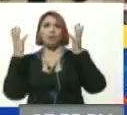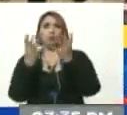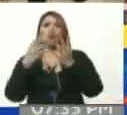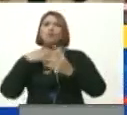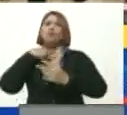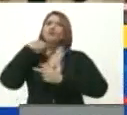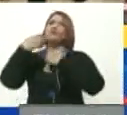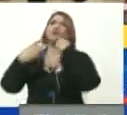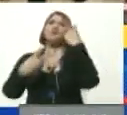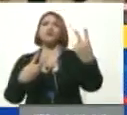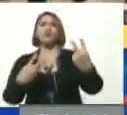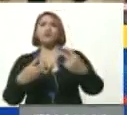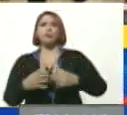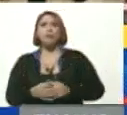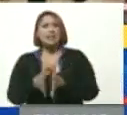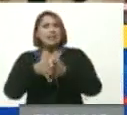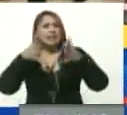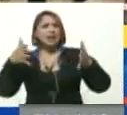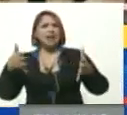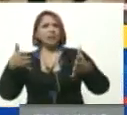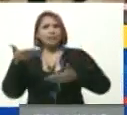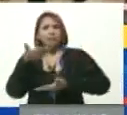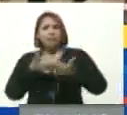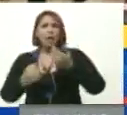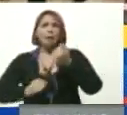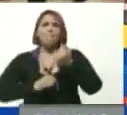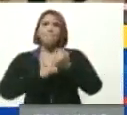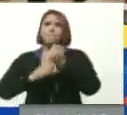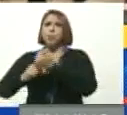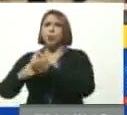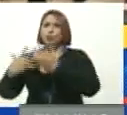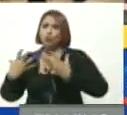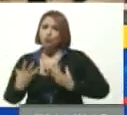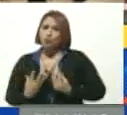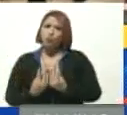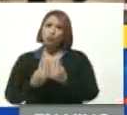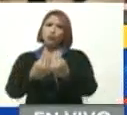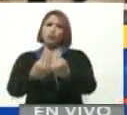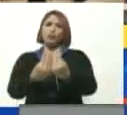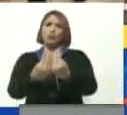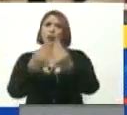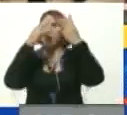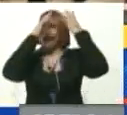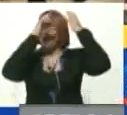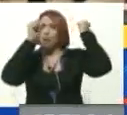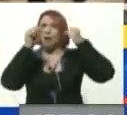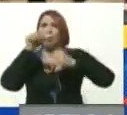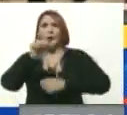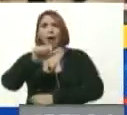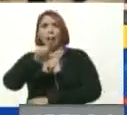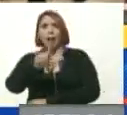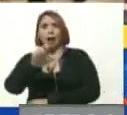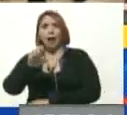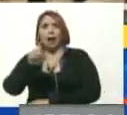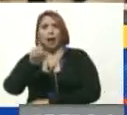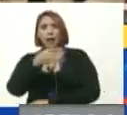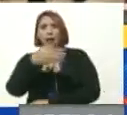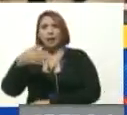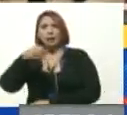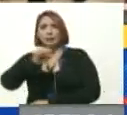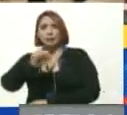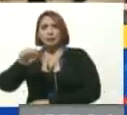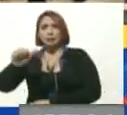levantemos una gran ola de solidaridad y de acompañamiento de Alex Saab, una gran ola